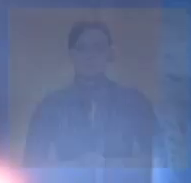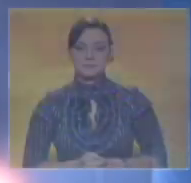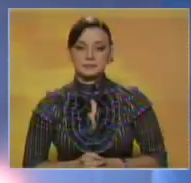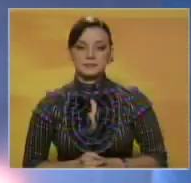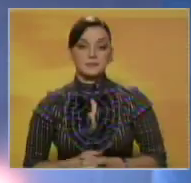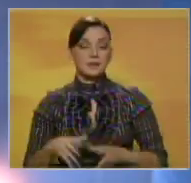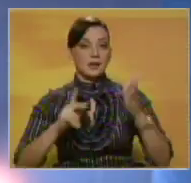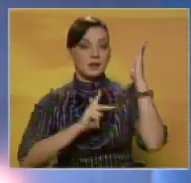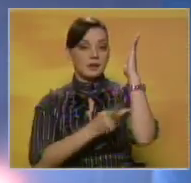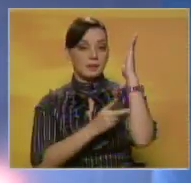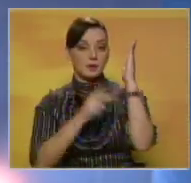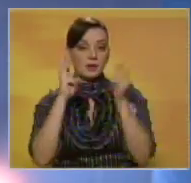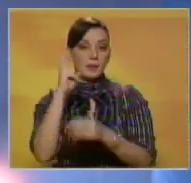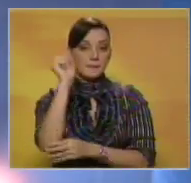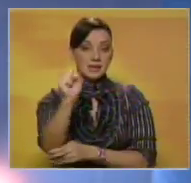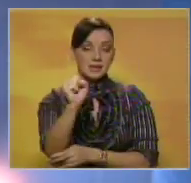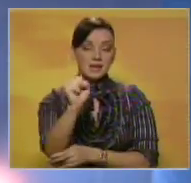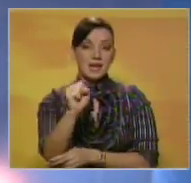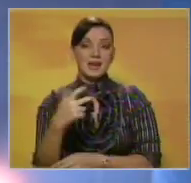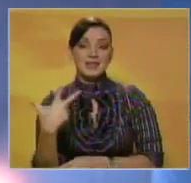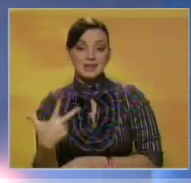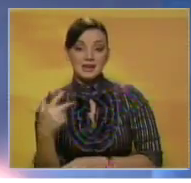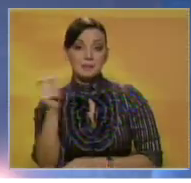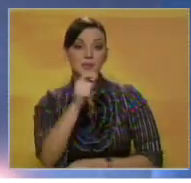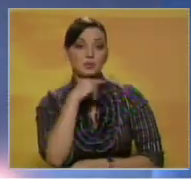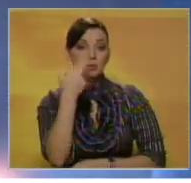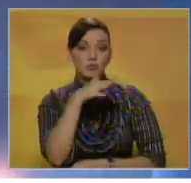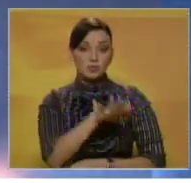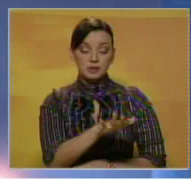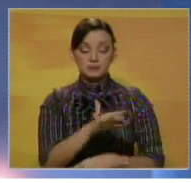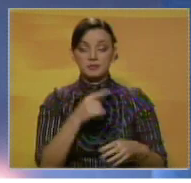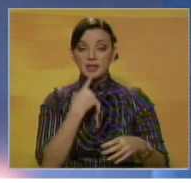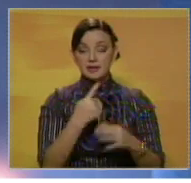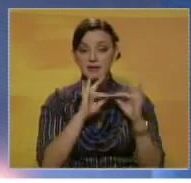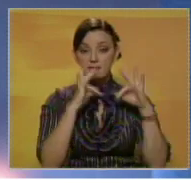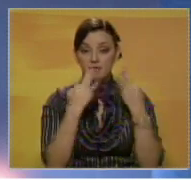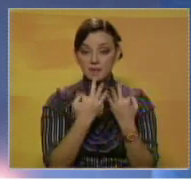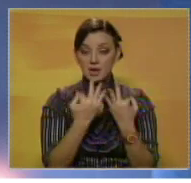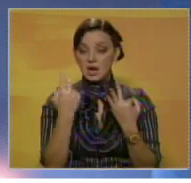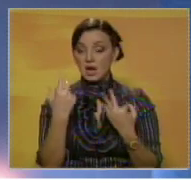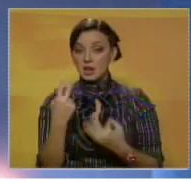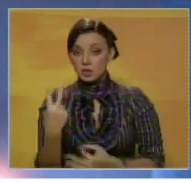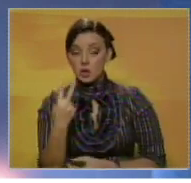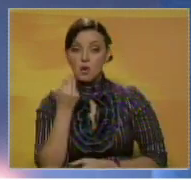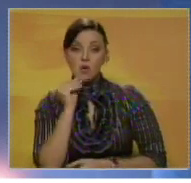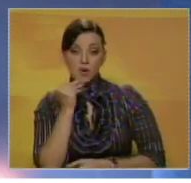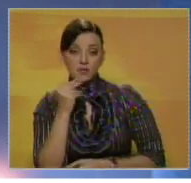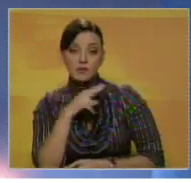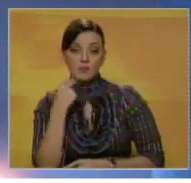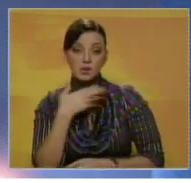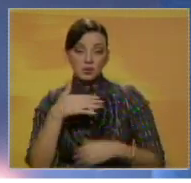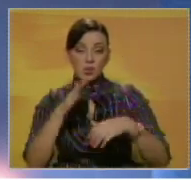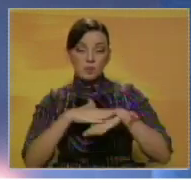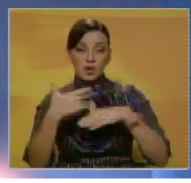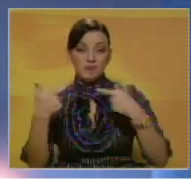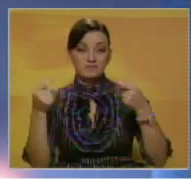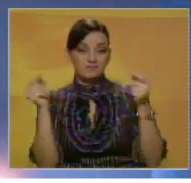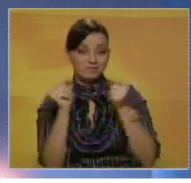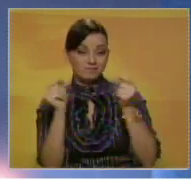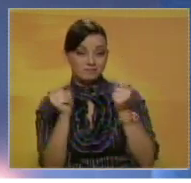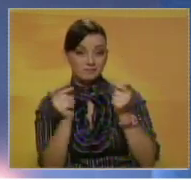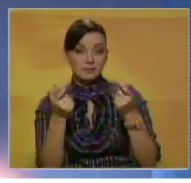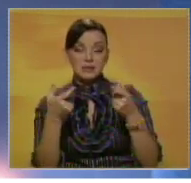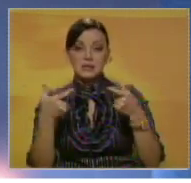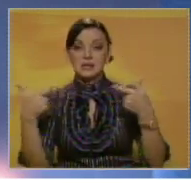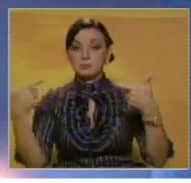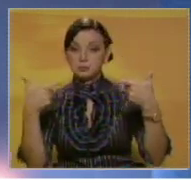En la parroquia Petare se registró un triple homicidio. Según los familiares de las víctimas, los jóvenes fueron asesinados tras una discusión. Fabiola Yaquinto nos cuenta más.